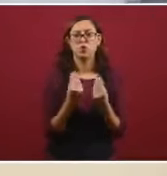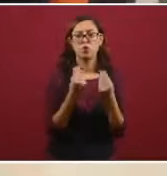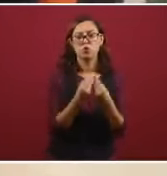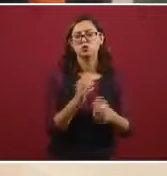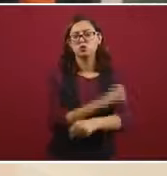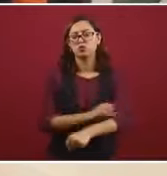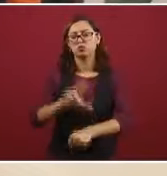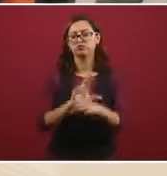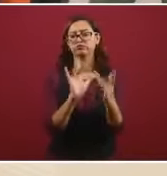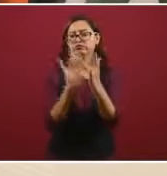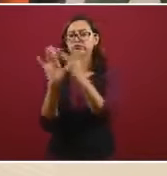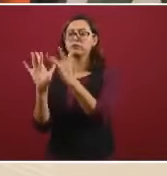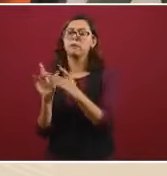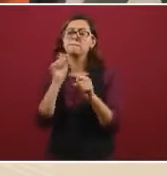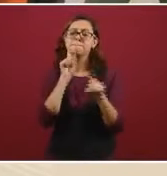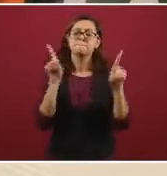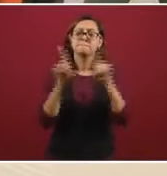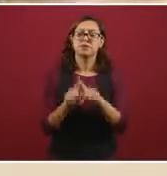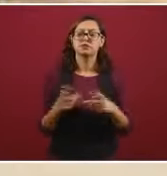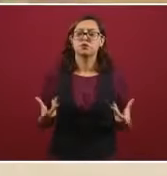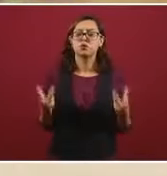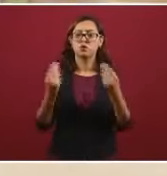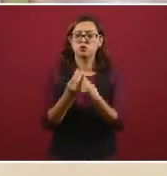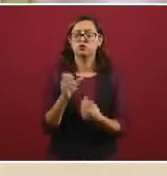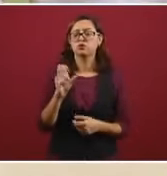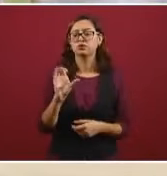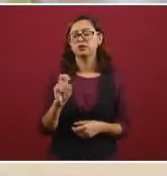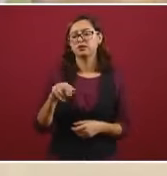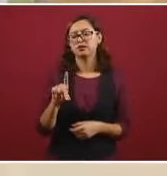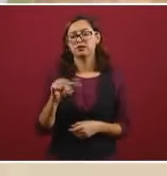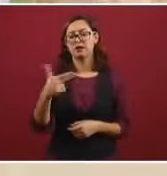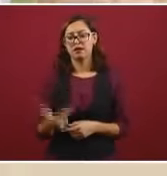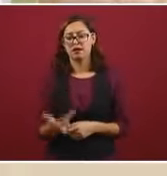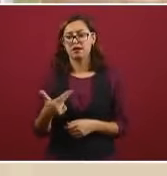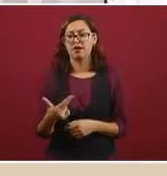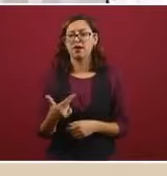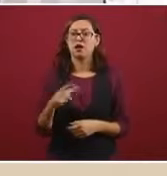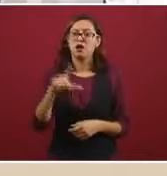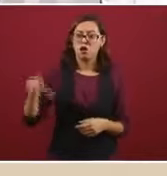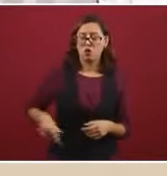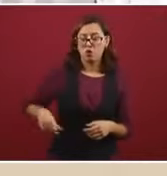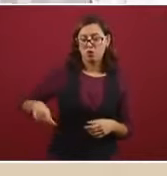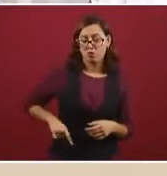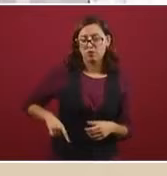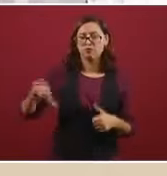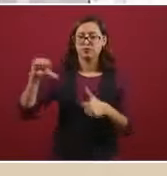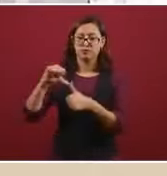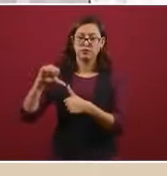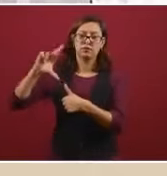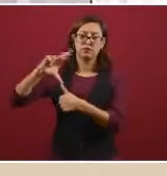con la Comisión Nacional de los Derechos Humanos. Relación con los gobiernos de Centroamérica y el Caribe.